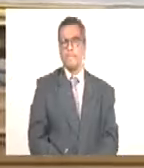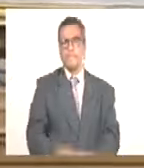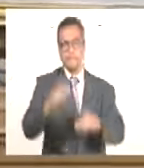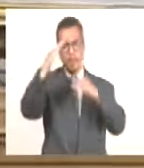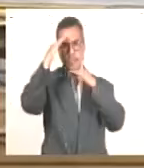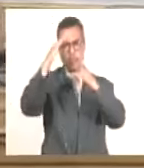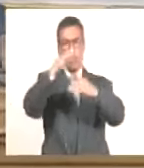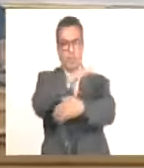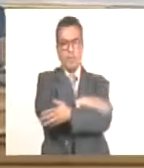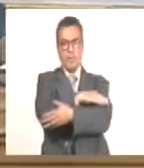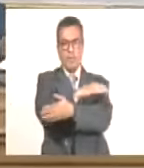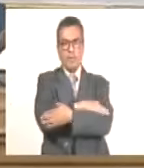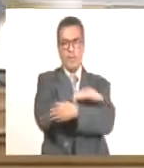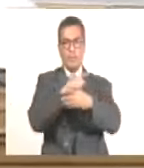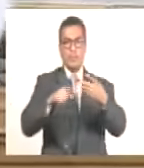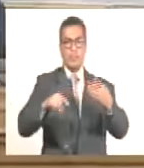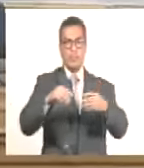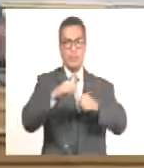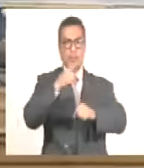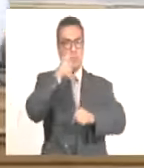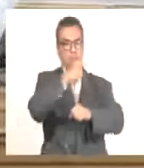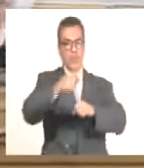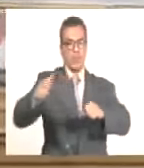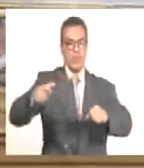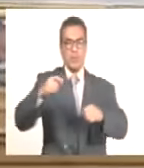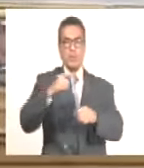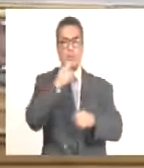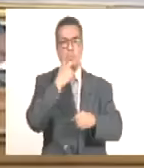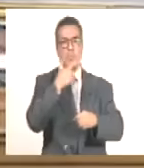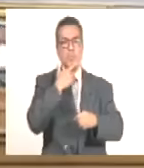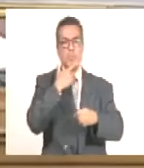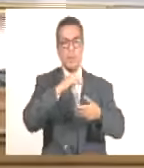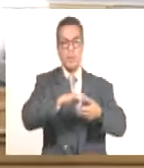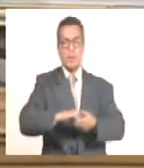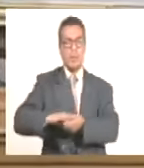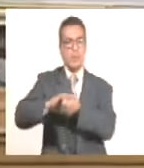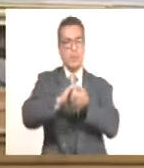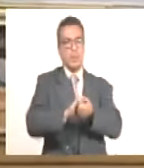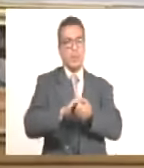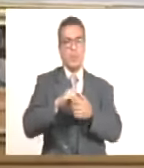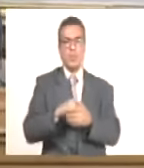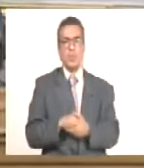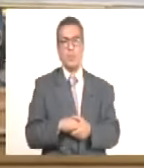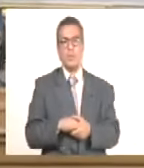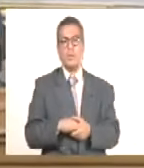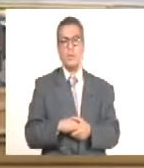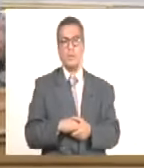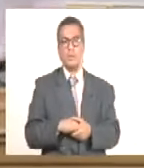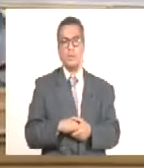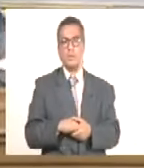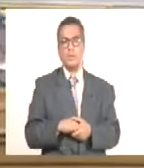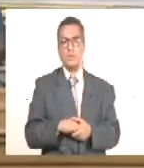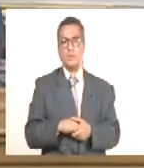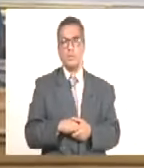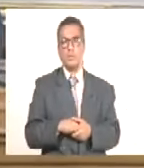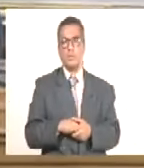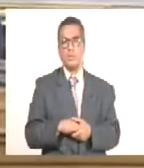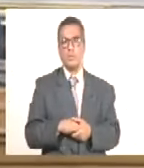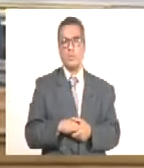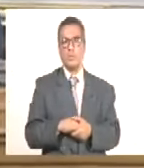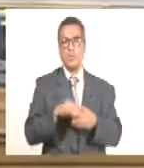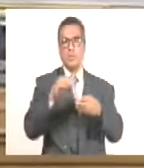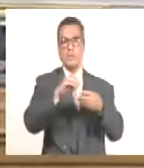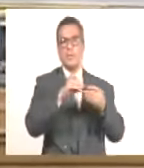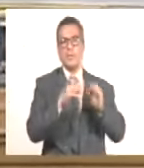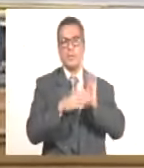Saludamos y felicitamos al aguerrido pueblo del bello estado Trujillo por la